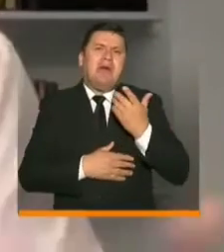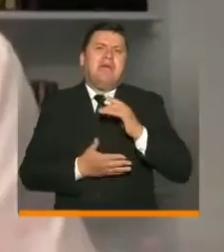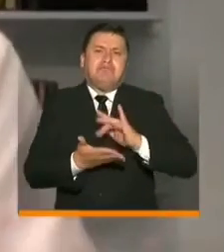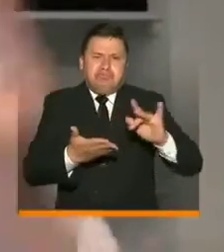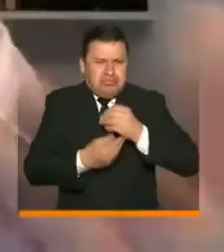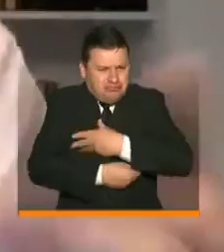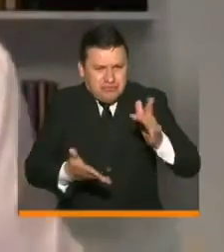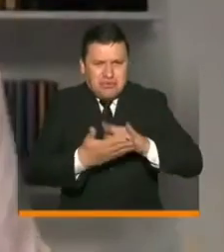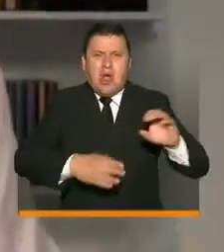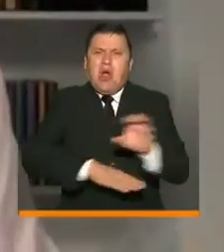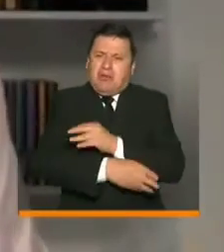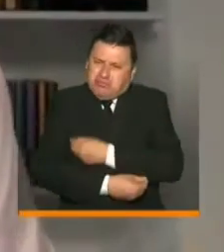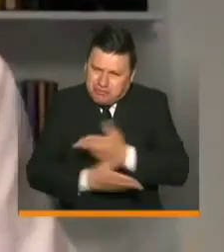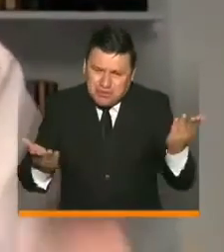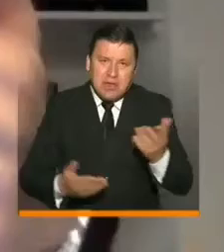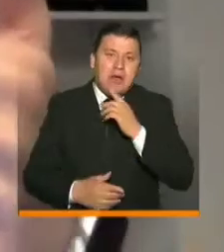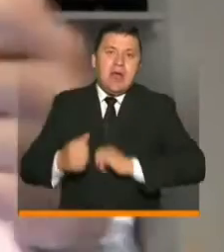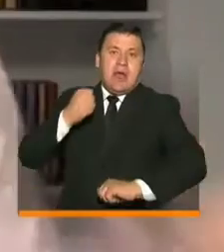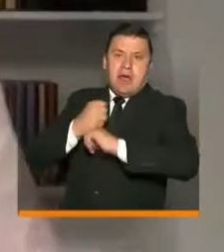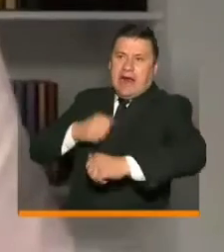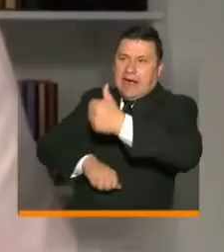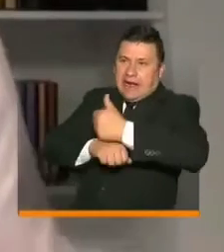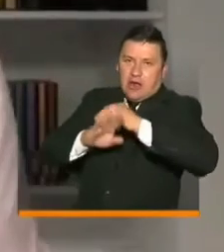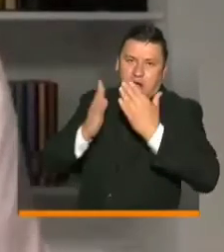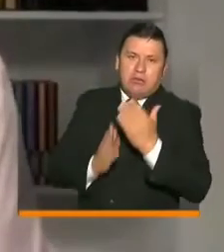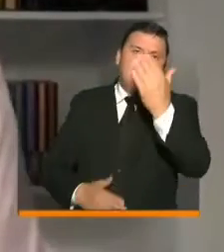tablets, computadores portátiles con el apoyo de los rectores.